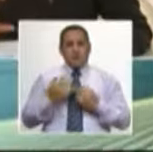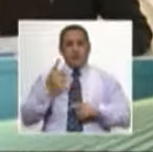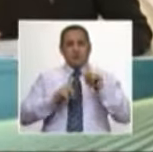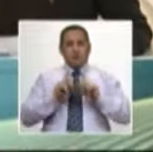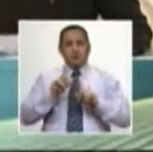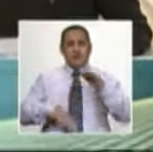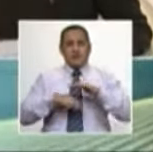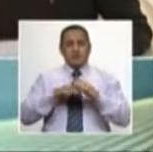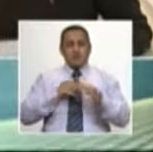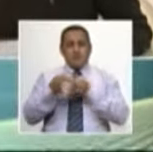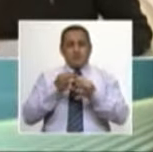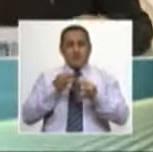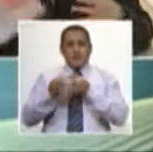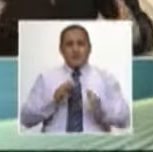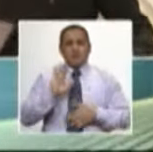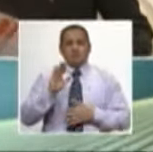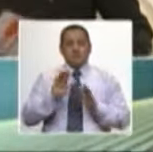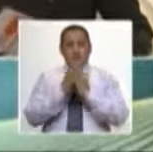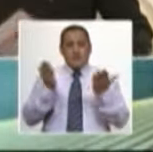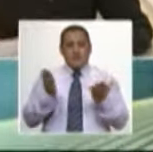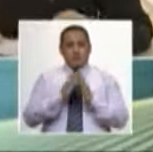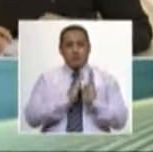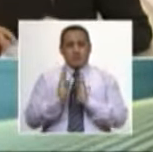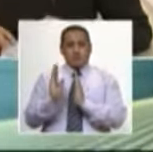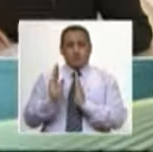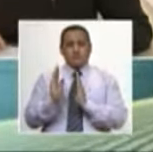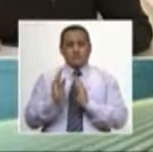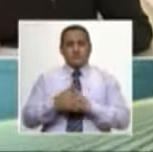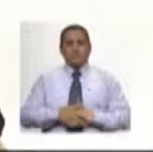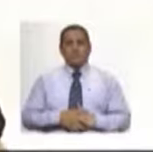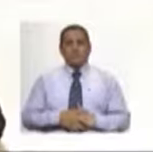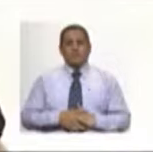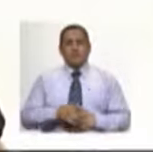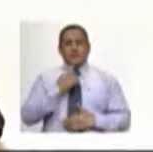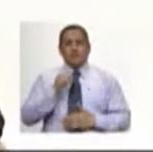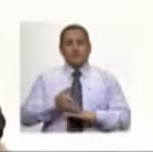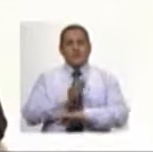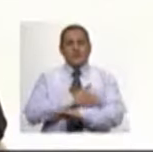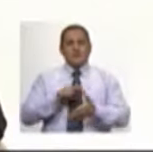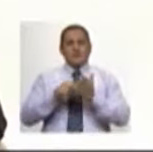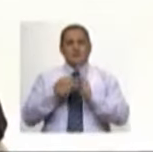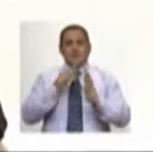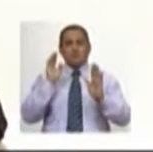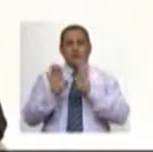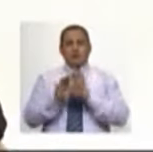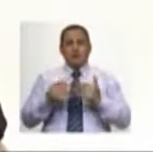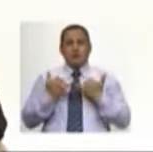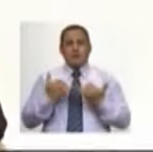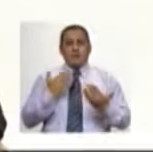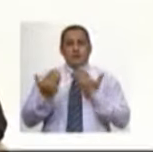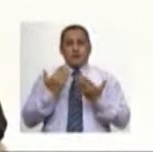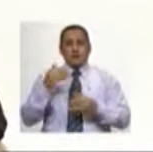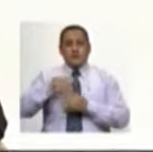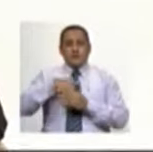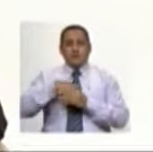así como lo manifiesta en su libro sobre estos procesos? Sí. Lo que sucede es lo siguiente, que nuestro modelo de